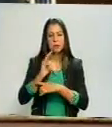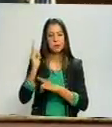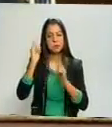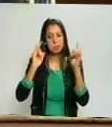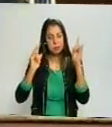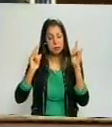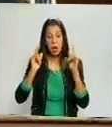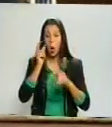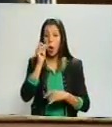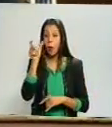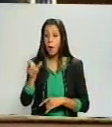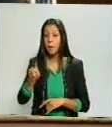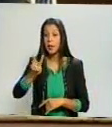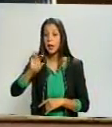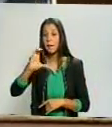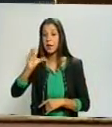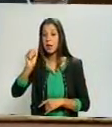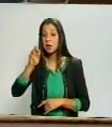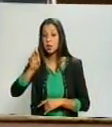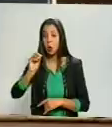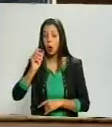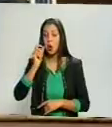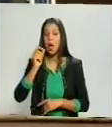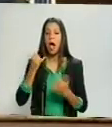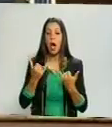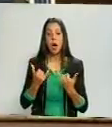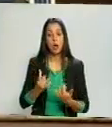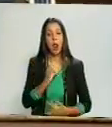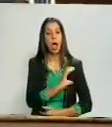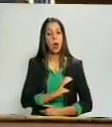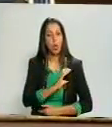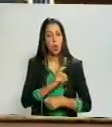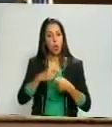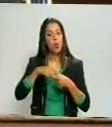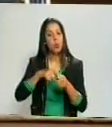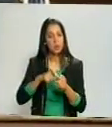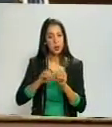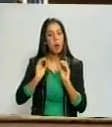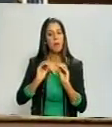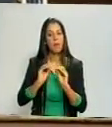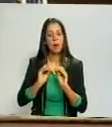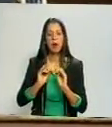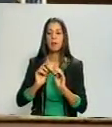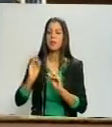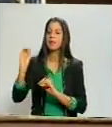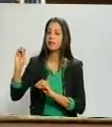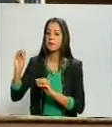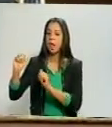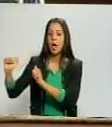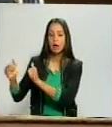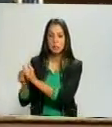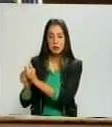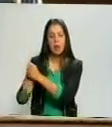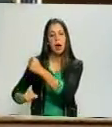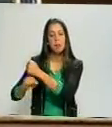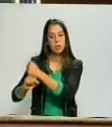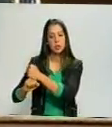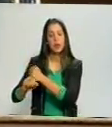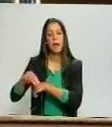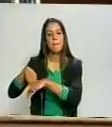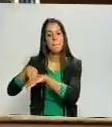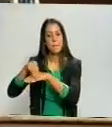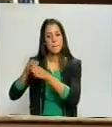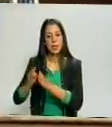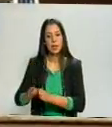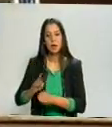Cano. Vamos a designar una comisión que conduzca al ministro hasta esta plenaria. Esa comisión está integrada